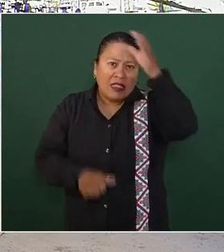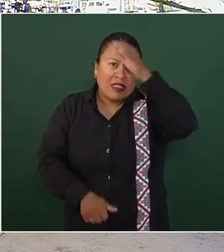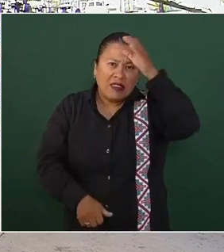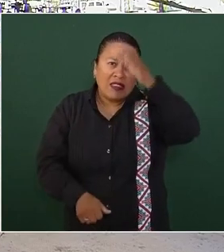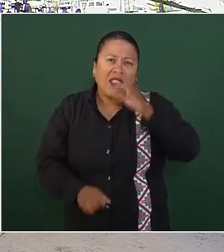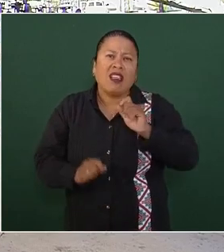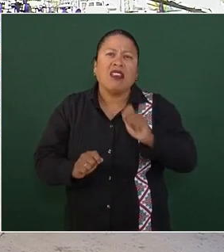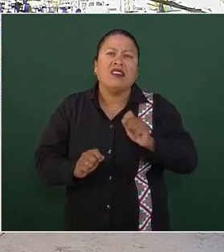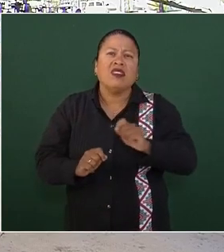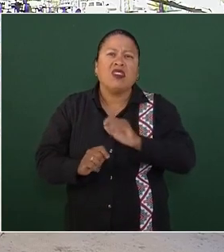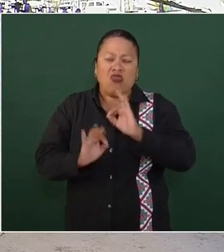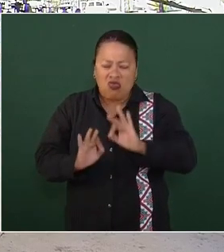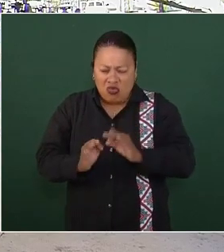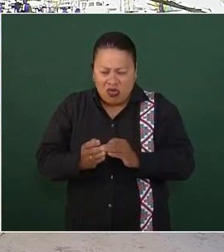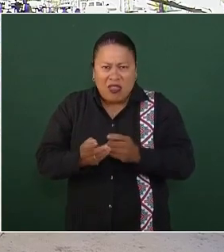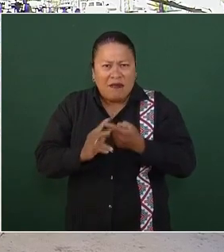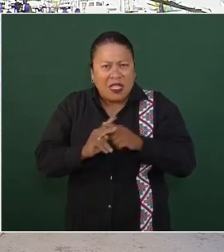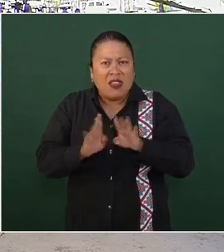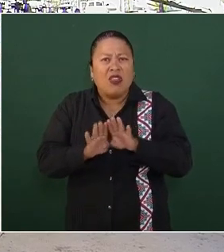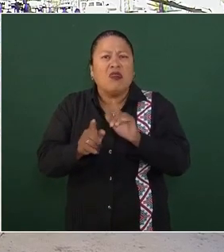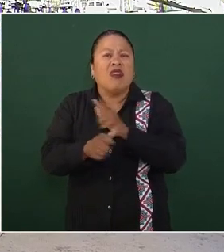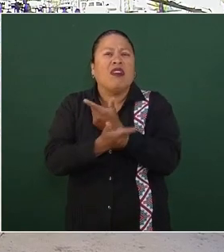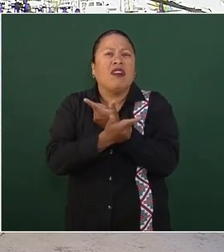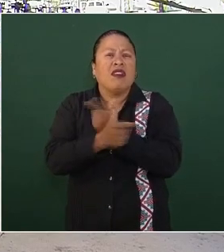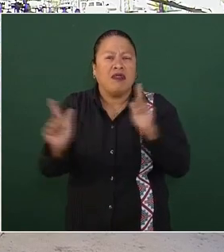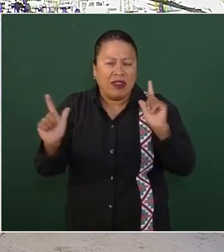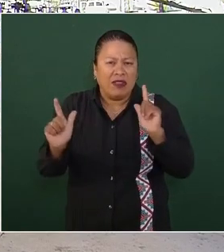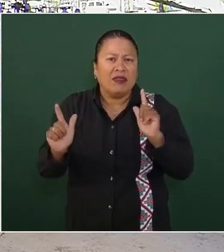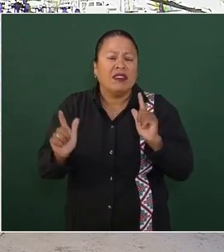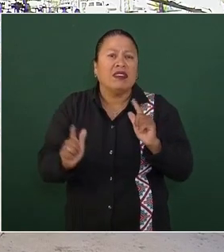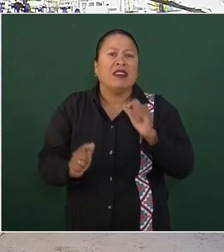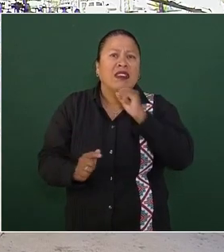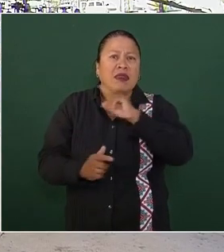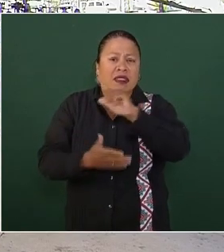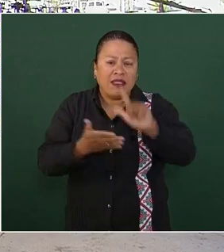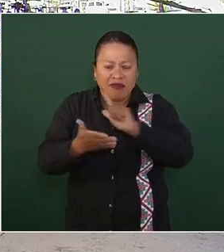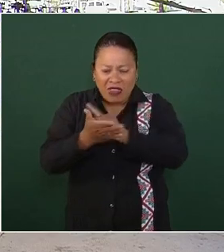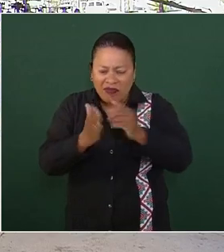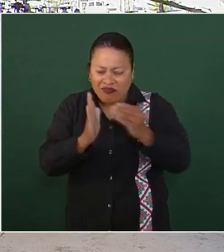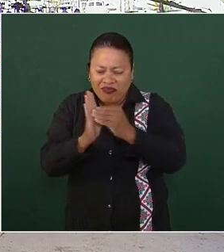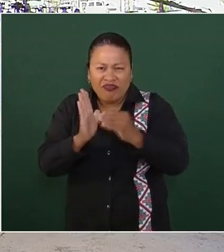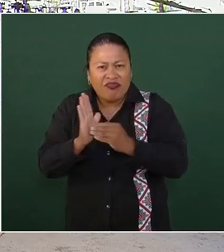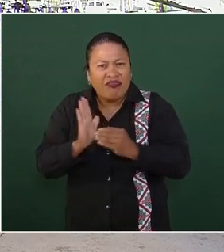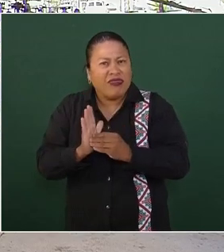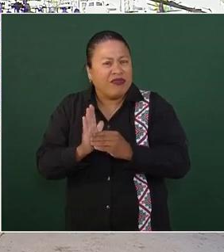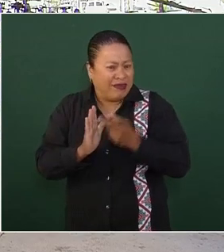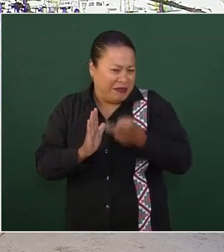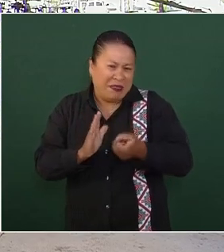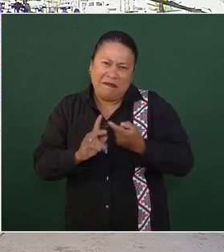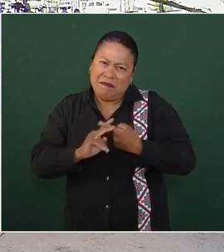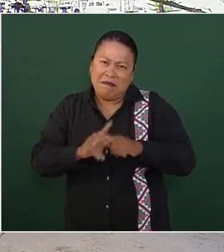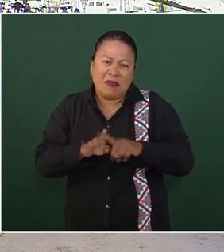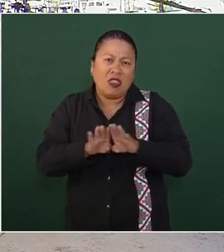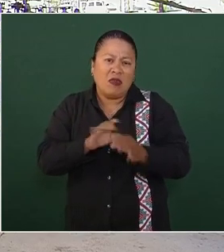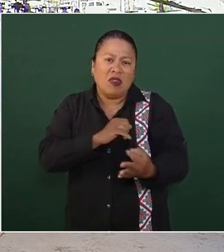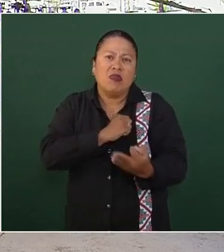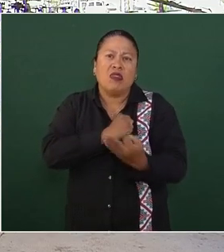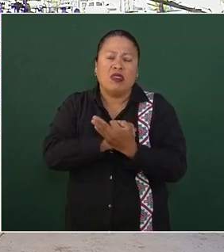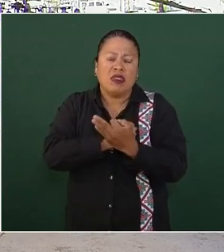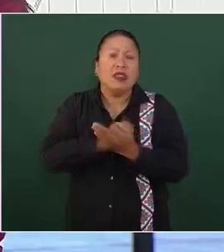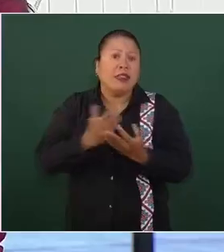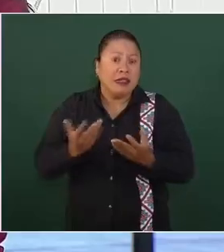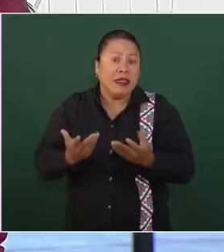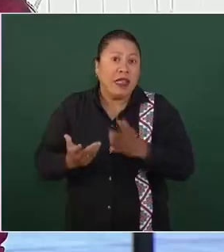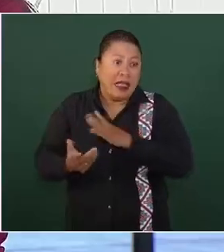cuna del liberalismo y la cuna de las de las leyes que nos protegen y nos amparan